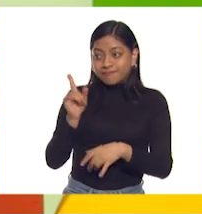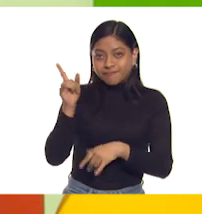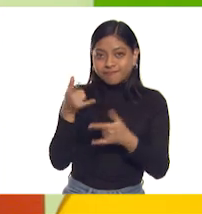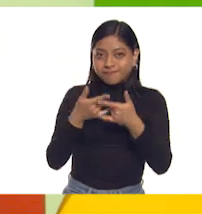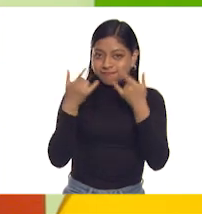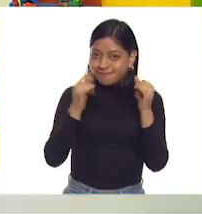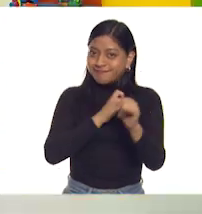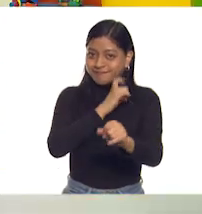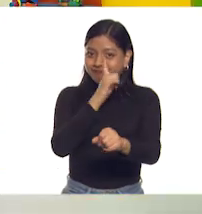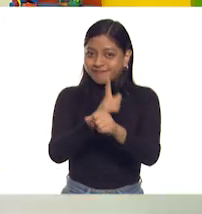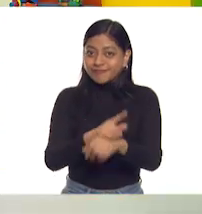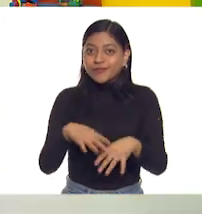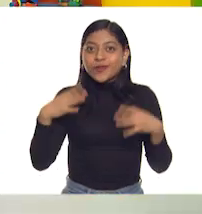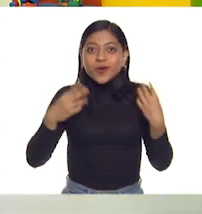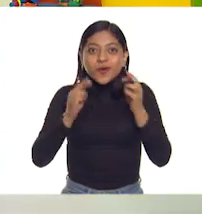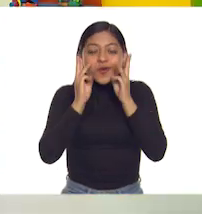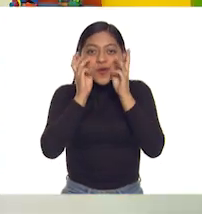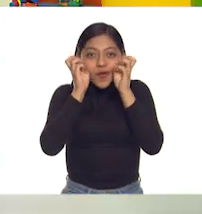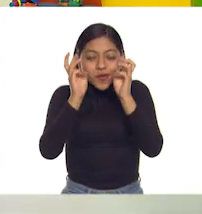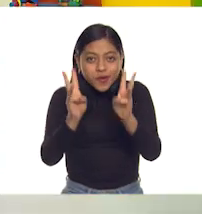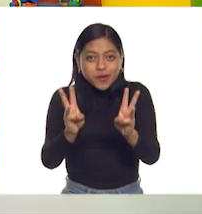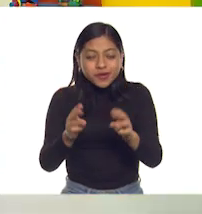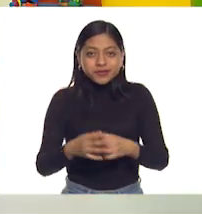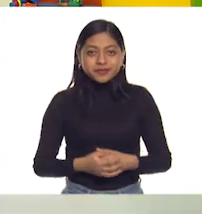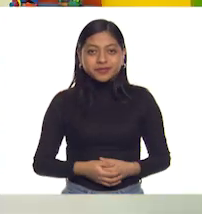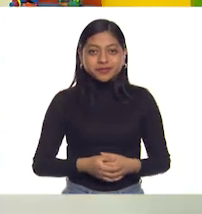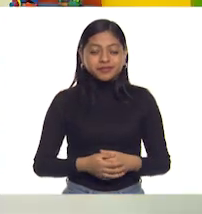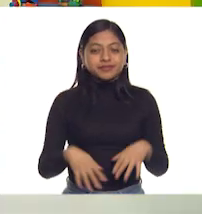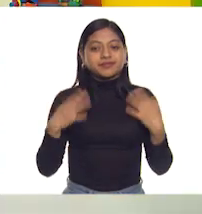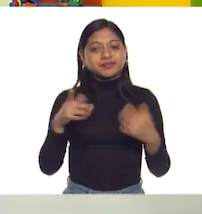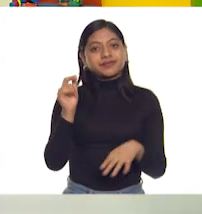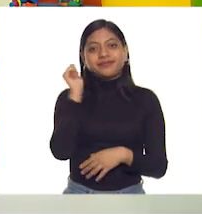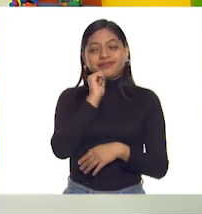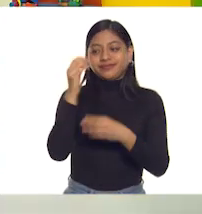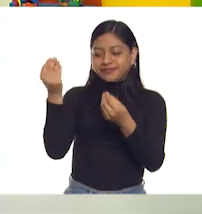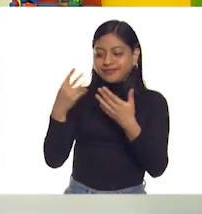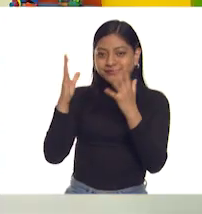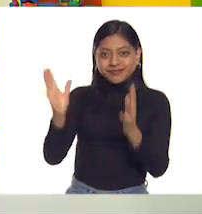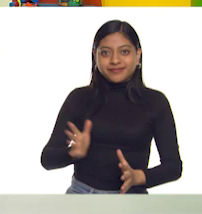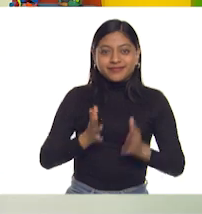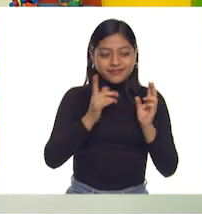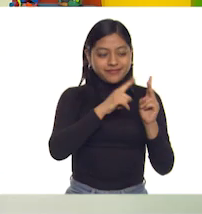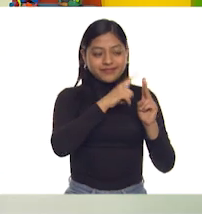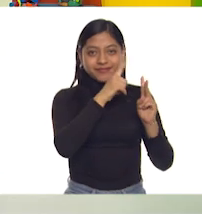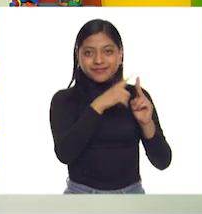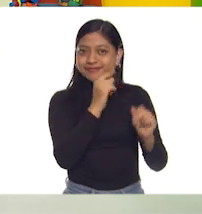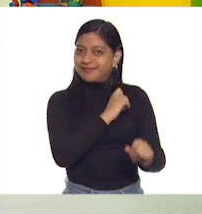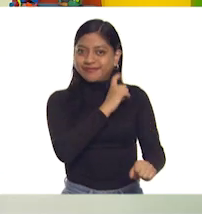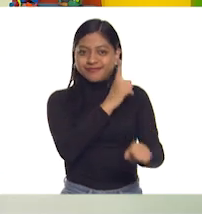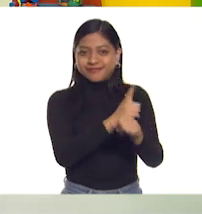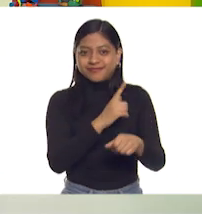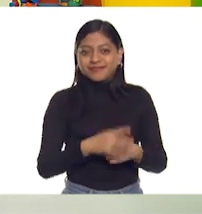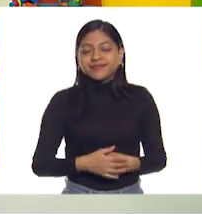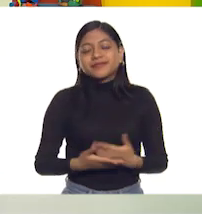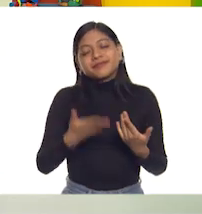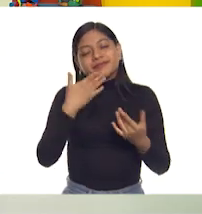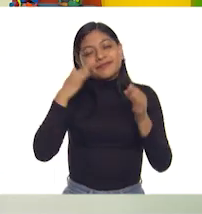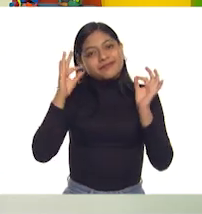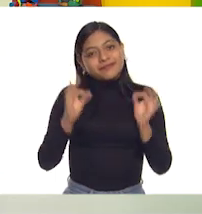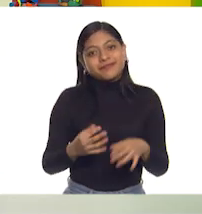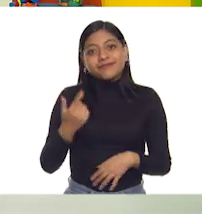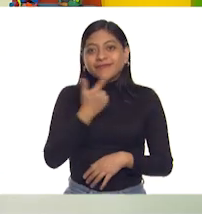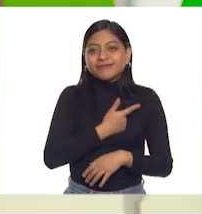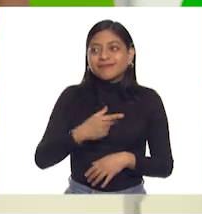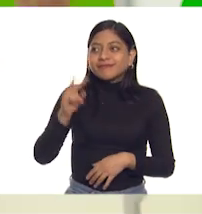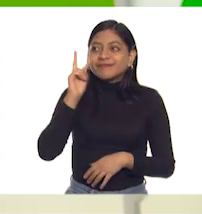peculiar. ¡Guau! Carla, siempre nos sorprendes con invitadas e invitados espectaculares. Y nos